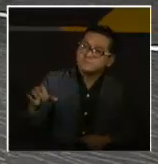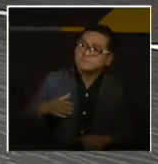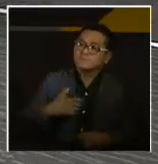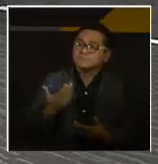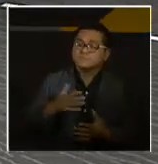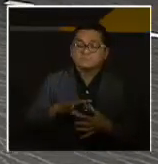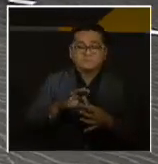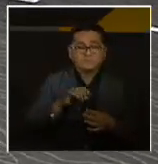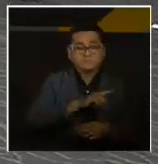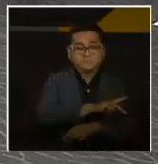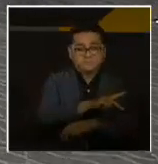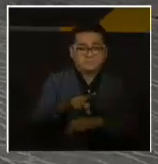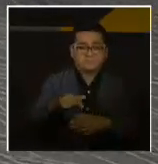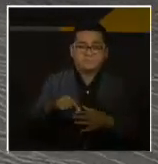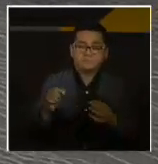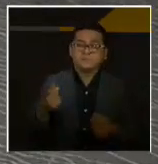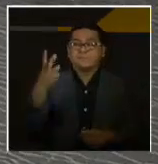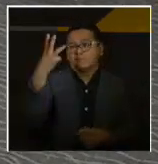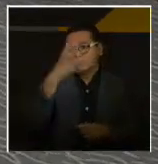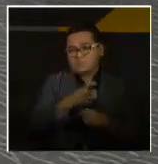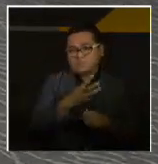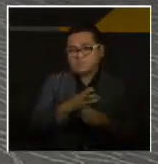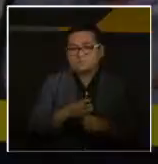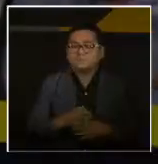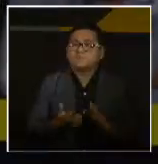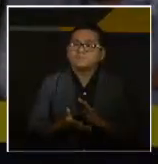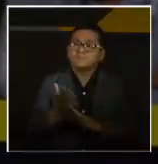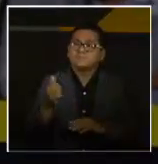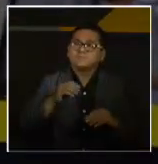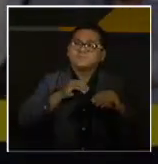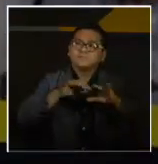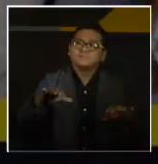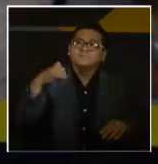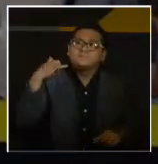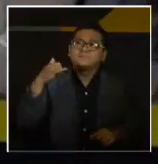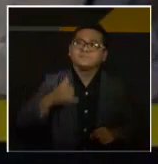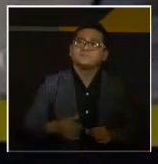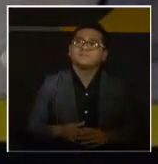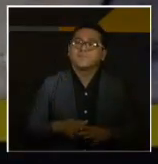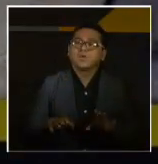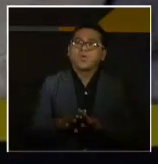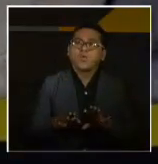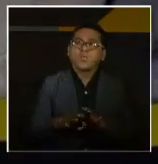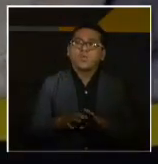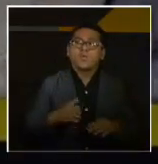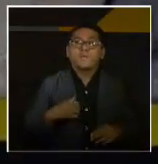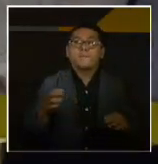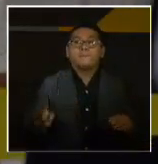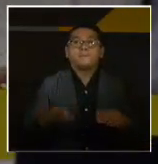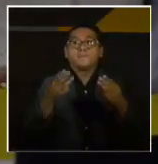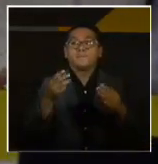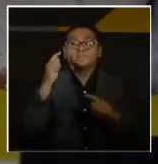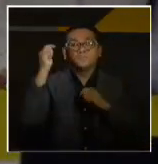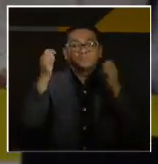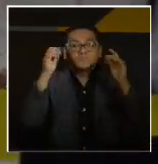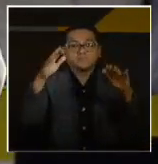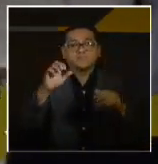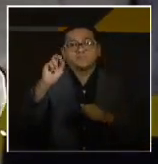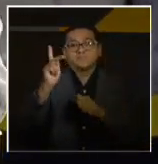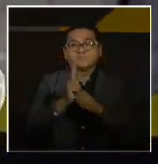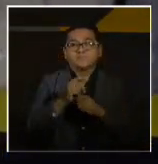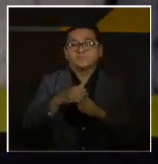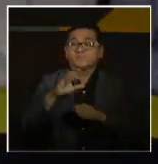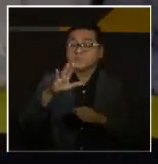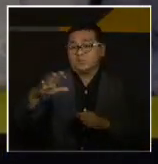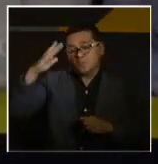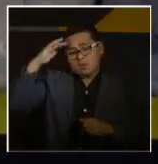la costa. En el sector terciario, vamos a promover a Yucatán en los mercados turísticos de Europa y de